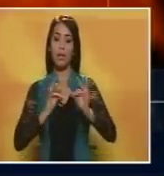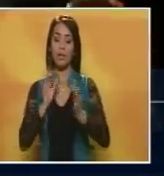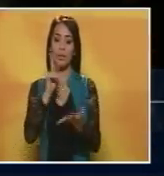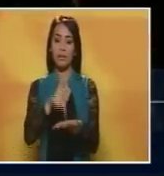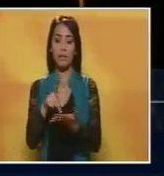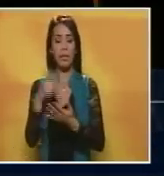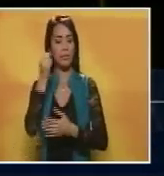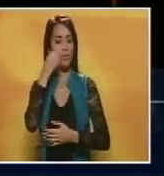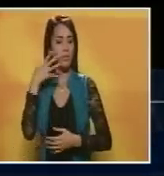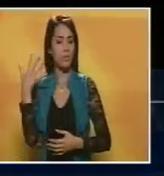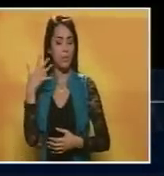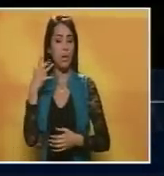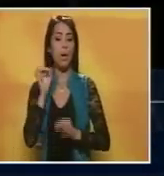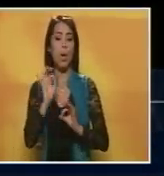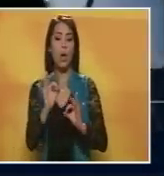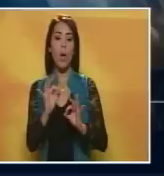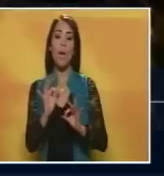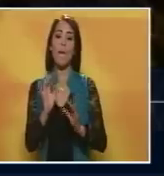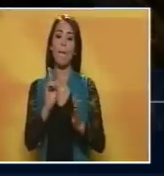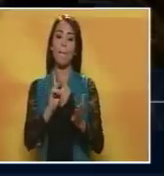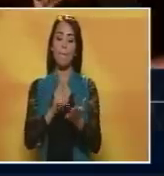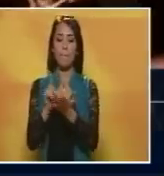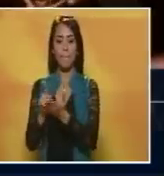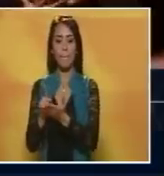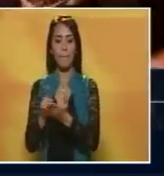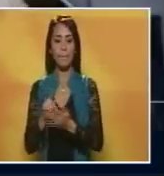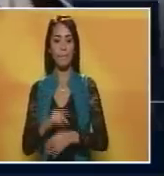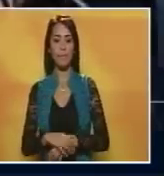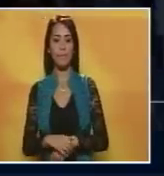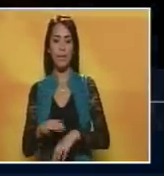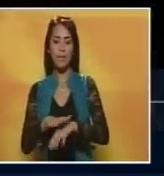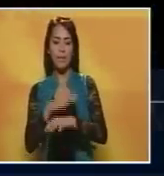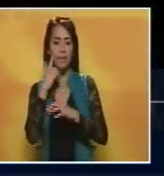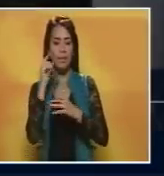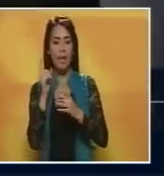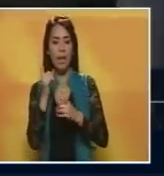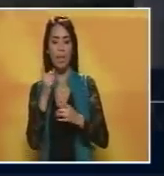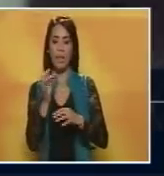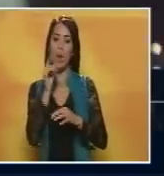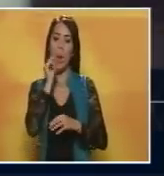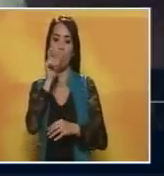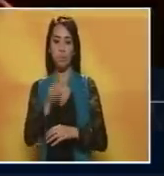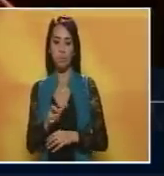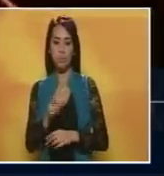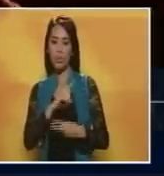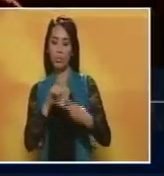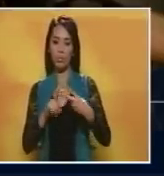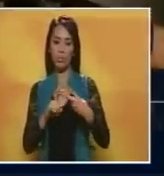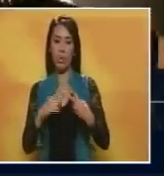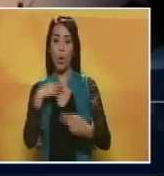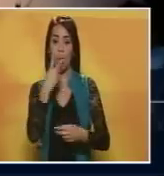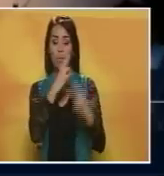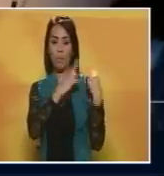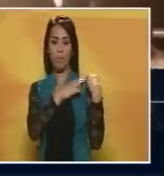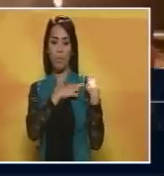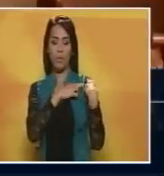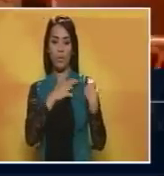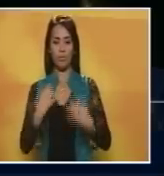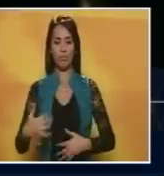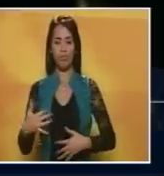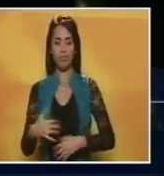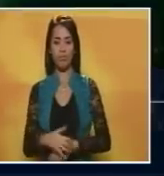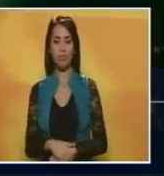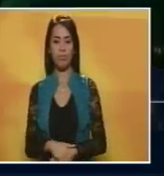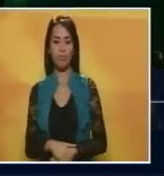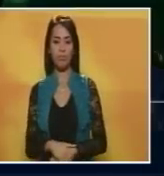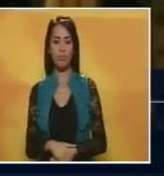famoso por su rol en la serie mister robot se incrusta en la piel del polémico artista merkel vocalista de la banda de rock más destacada de